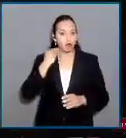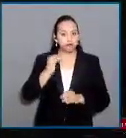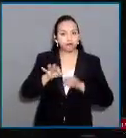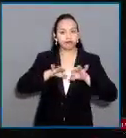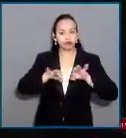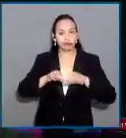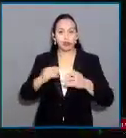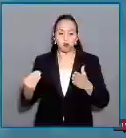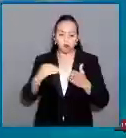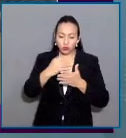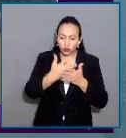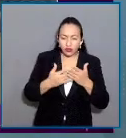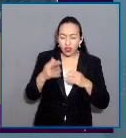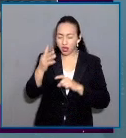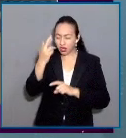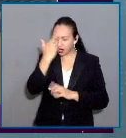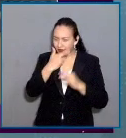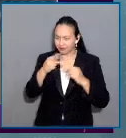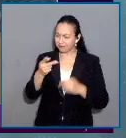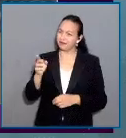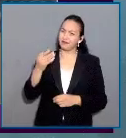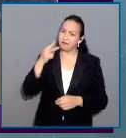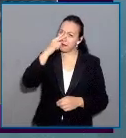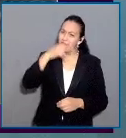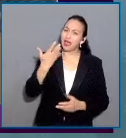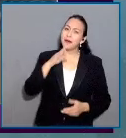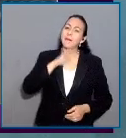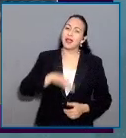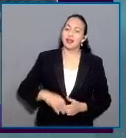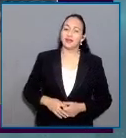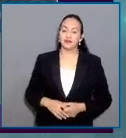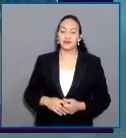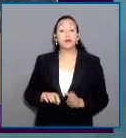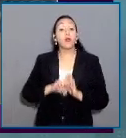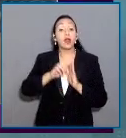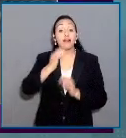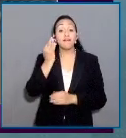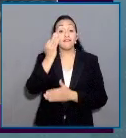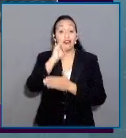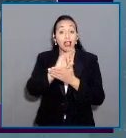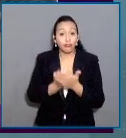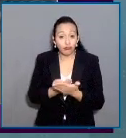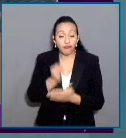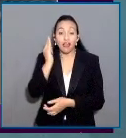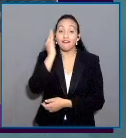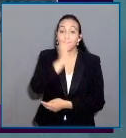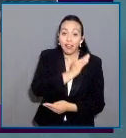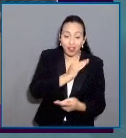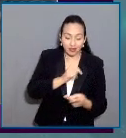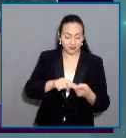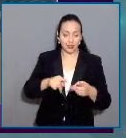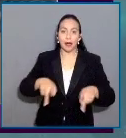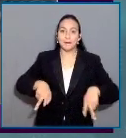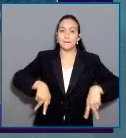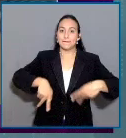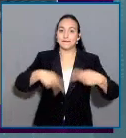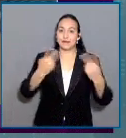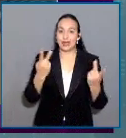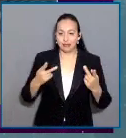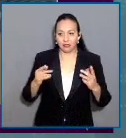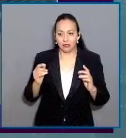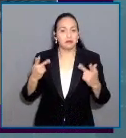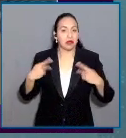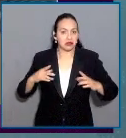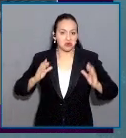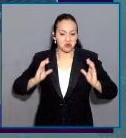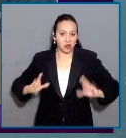preventiva oficiosa. El tema de las facturas falsas, el tema de la trata, el tema del contrabando, que son delitos